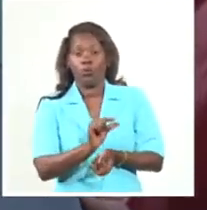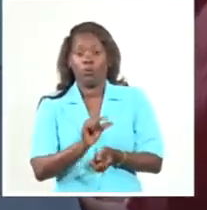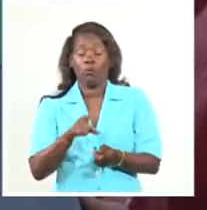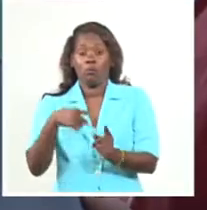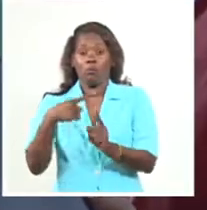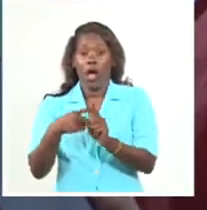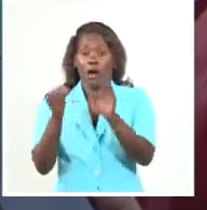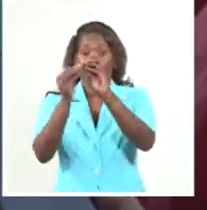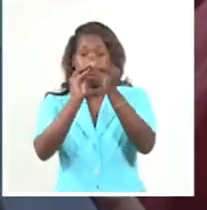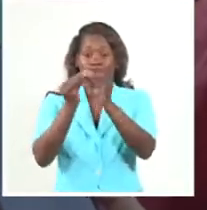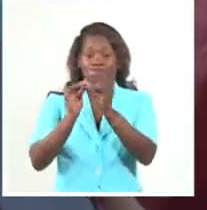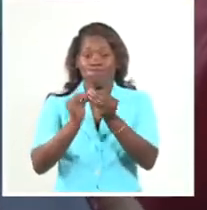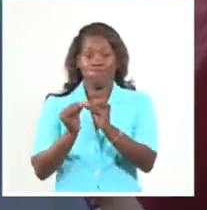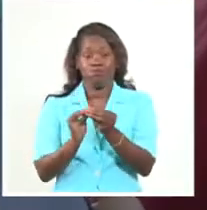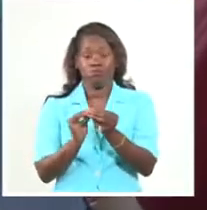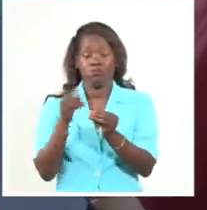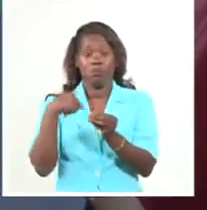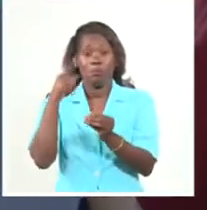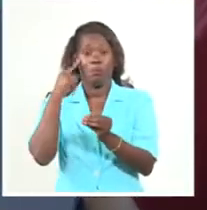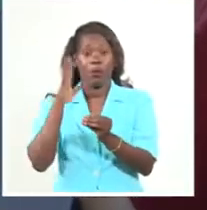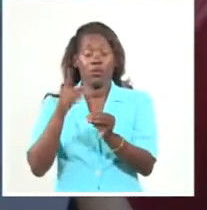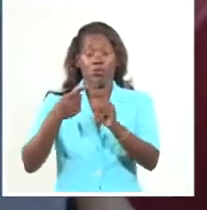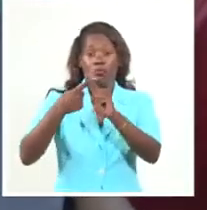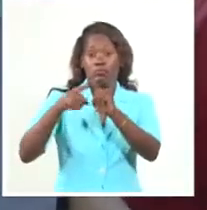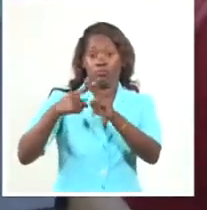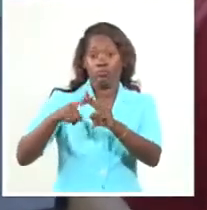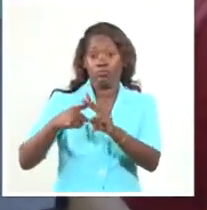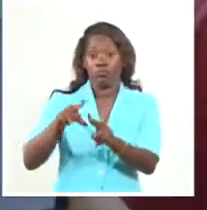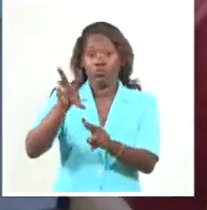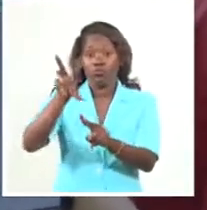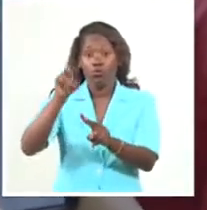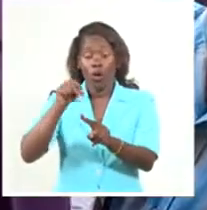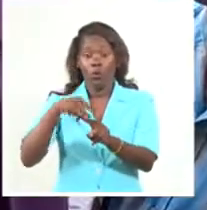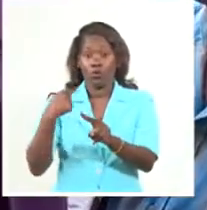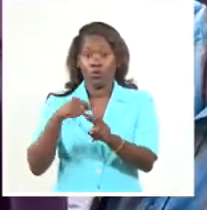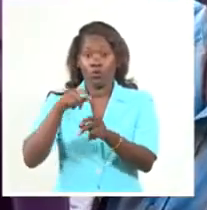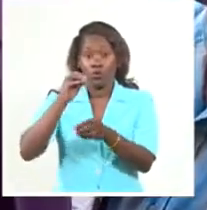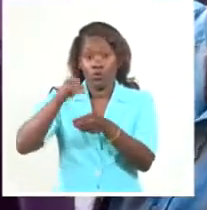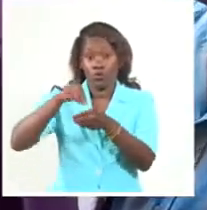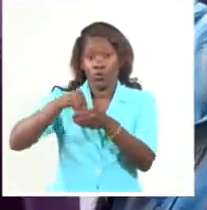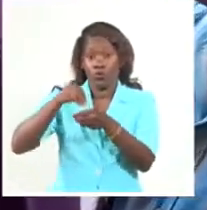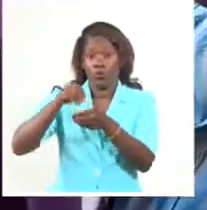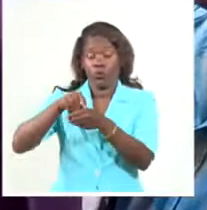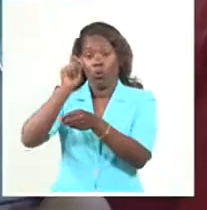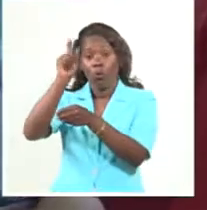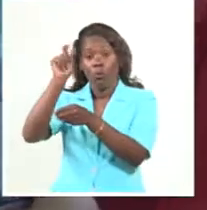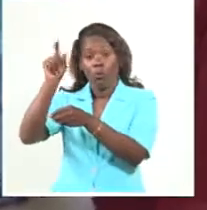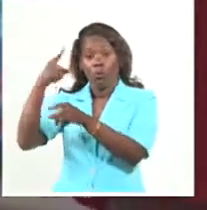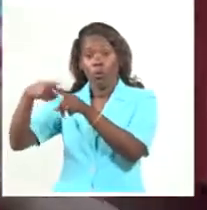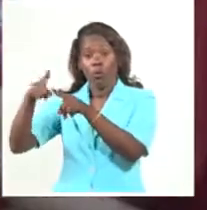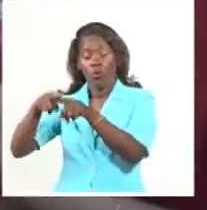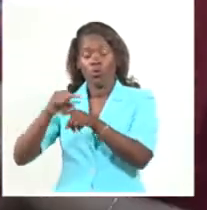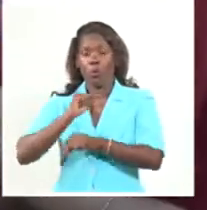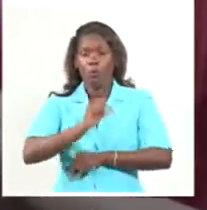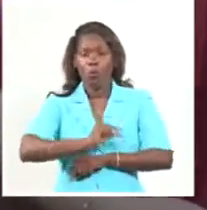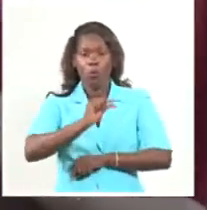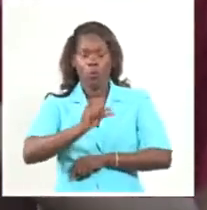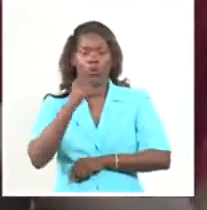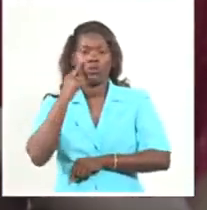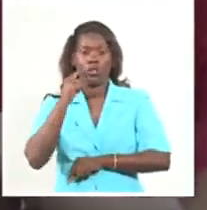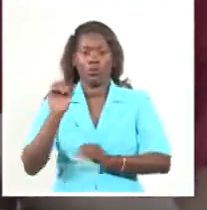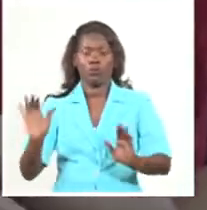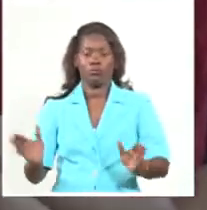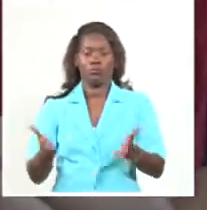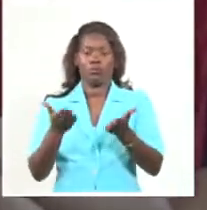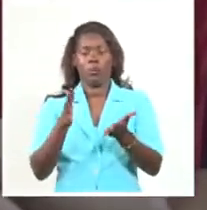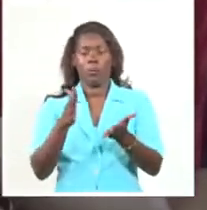electrógenos, a partir de reparaciones también y nuevas inversiones que se van a hacer, vamos a ir avanzando poco a poco, septiembre,